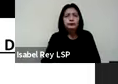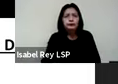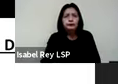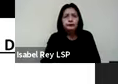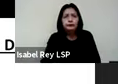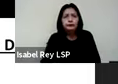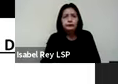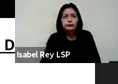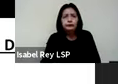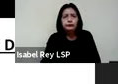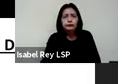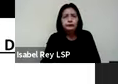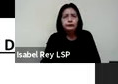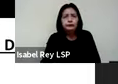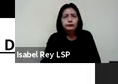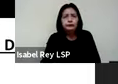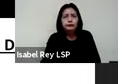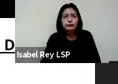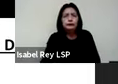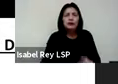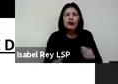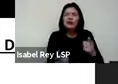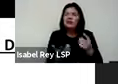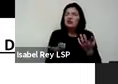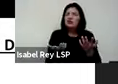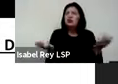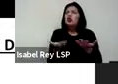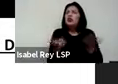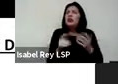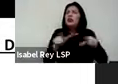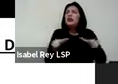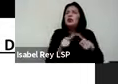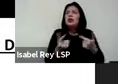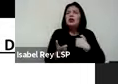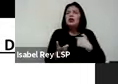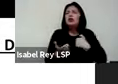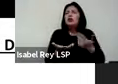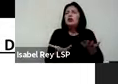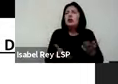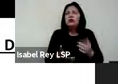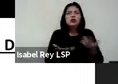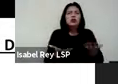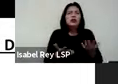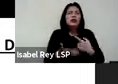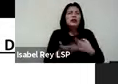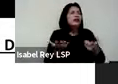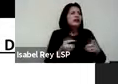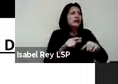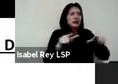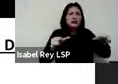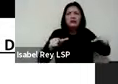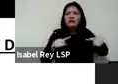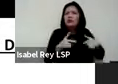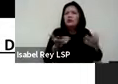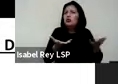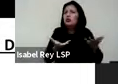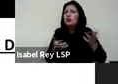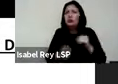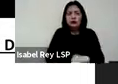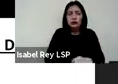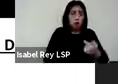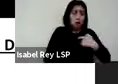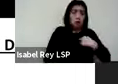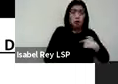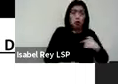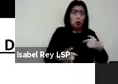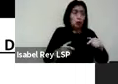ahí está, ¿en dónde estoy? ¿En qué ambiente estoy? ¿Estoy